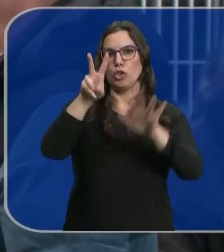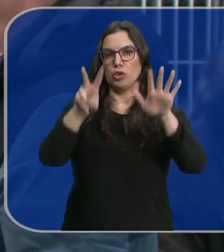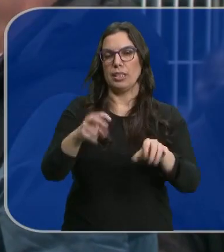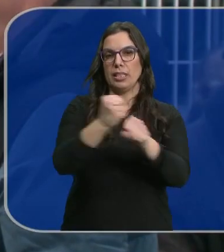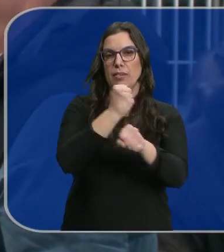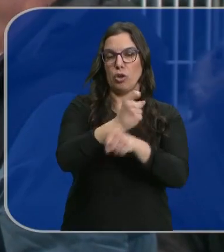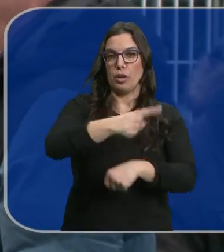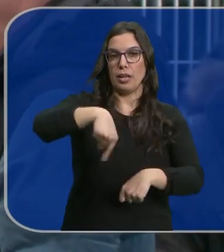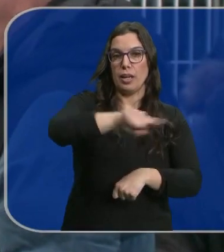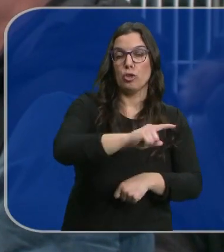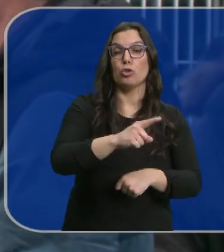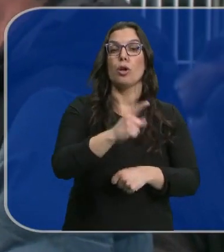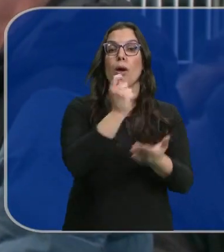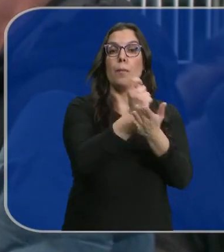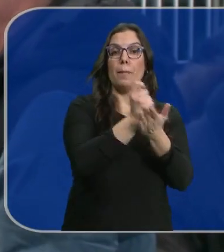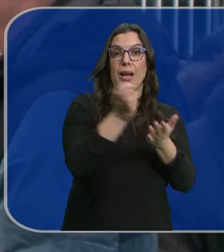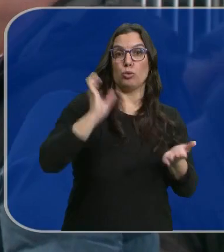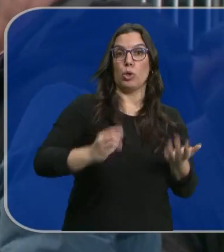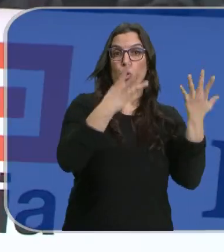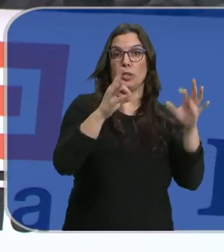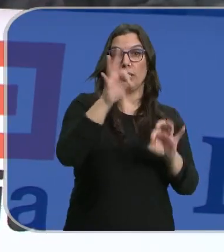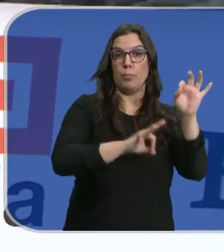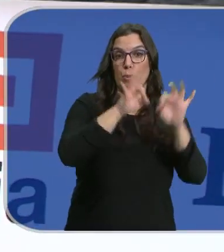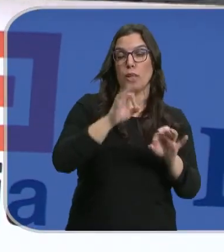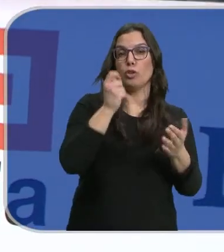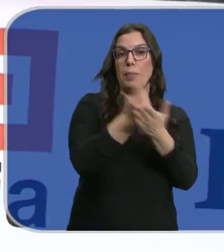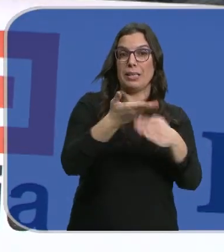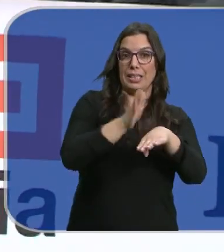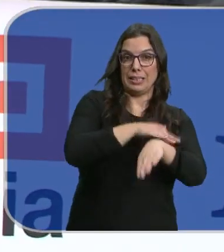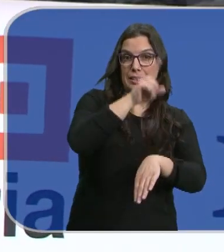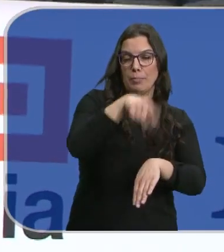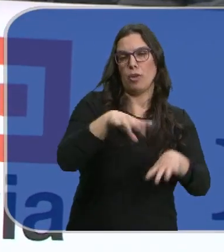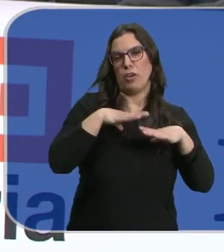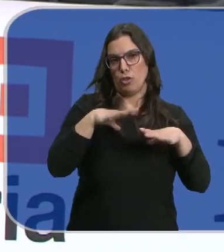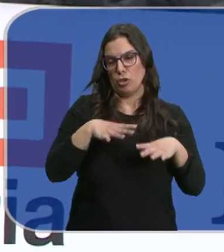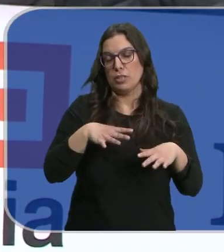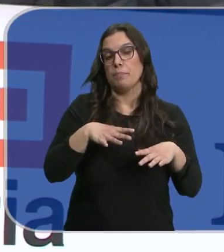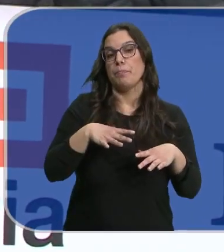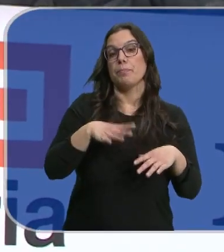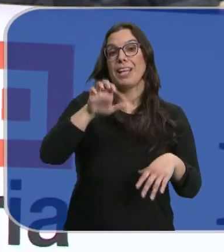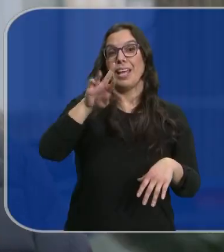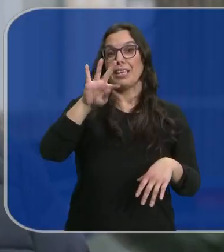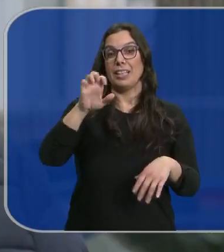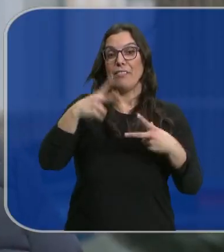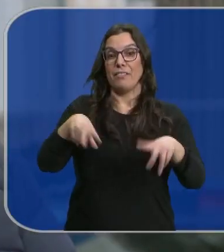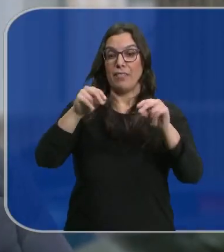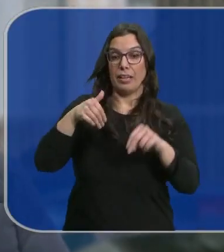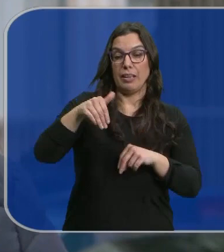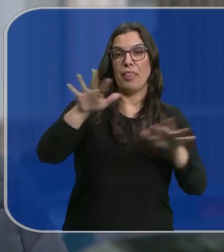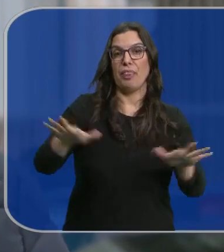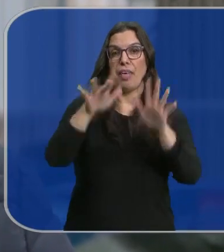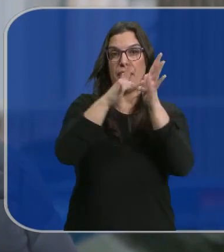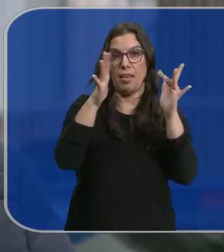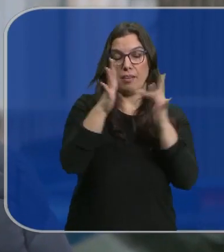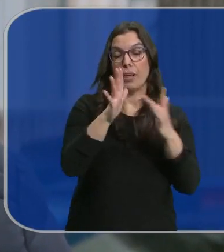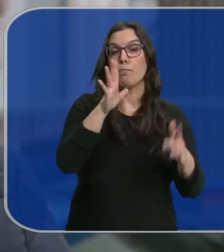que cobrarán el 80% de su salario, así como las pagas extras o las vacaciones. El ERTE concluirá el próximo 10 de abril